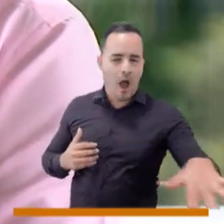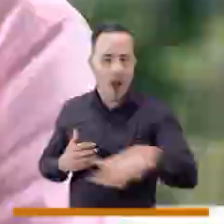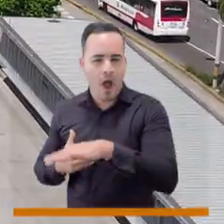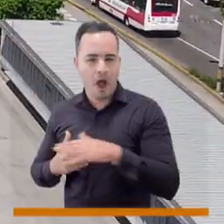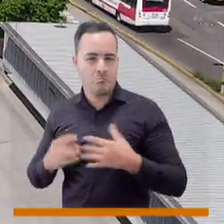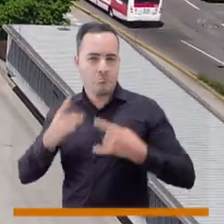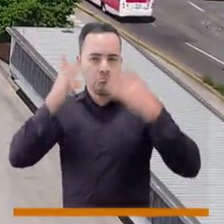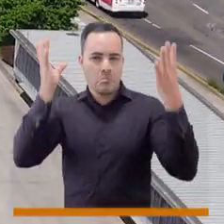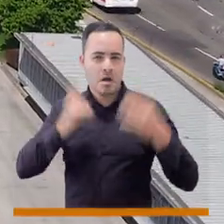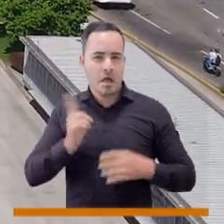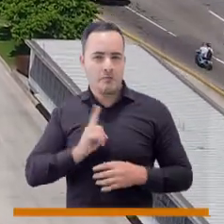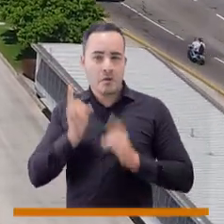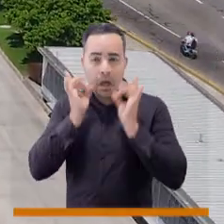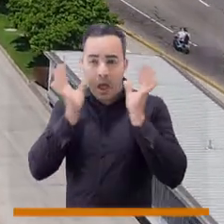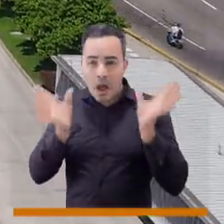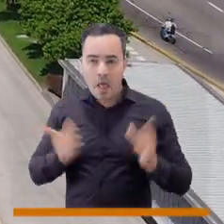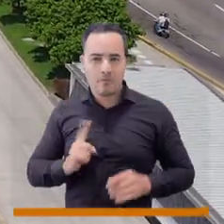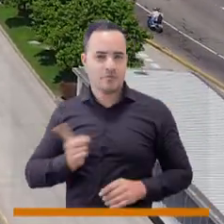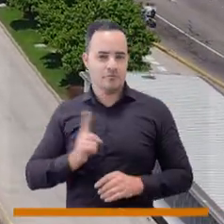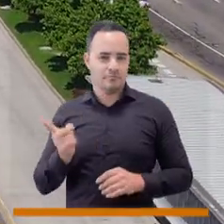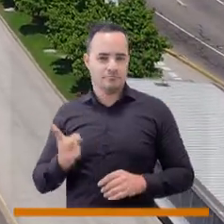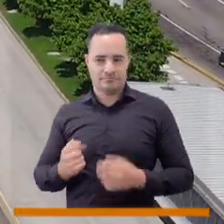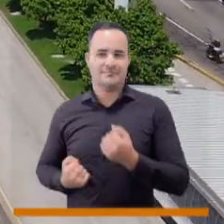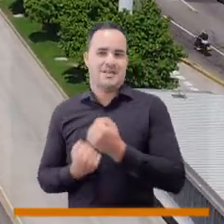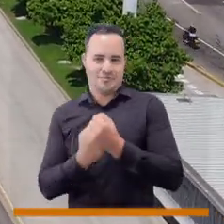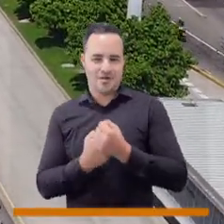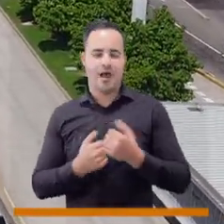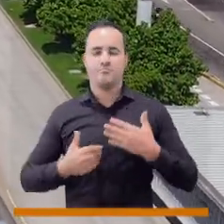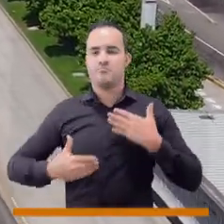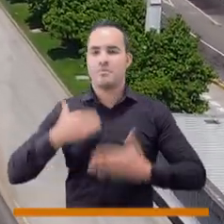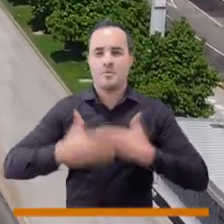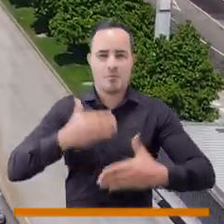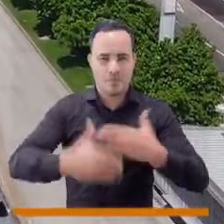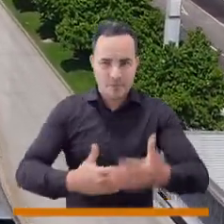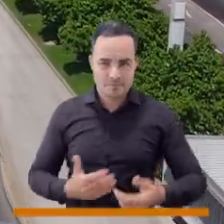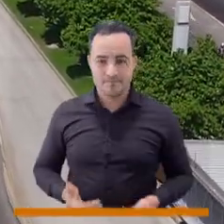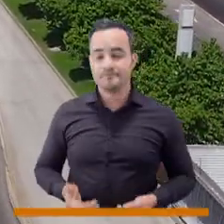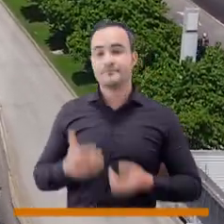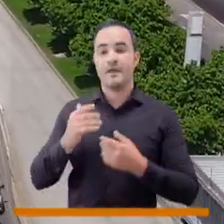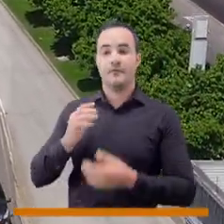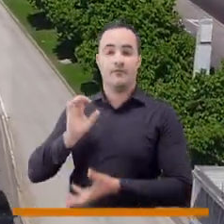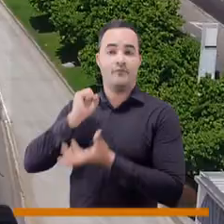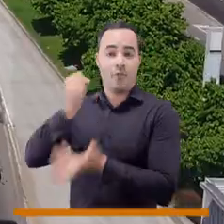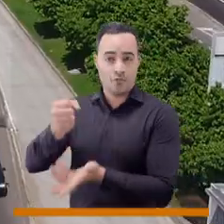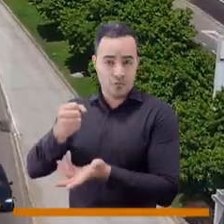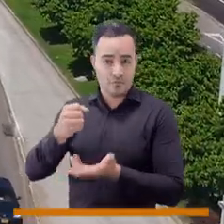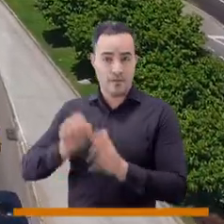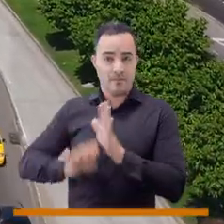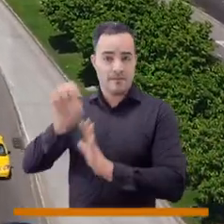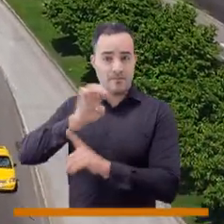ese sería el gran motor para que la ciudad avanzara, con temas como el Fondo Emprender del SENA,